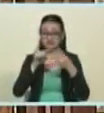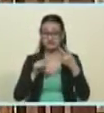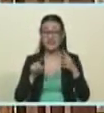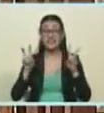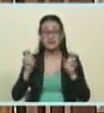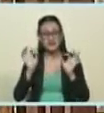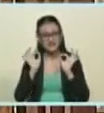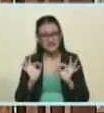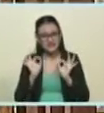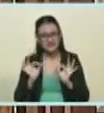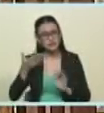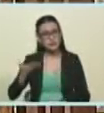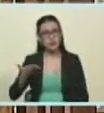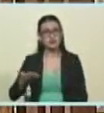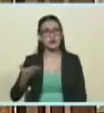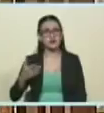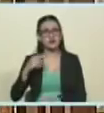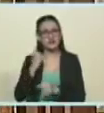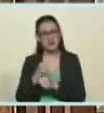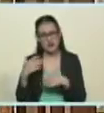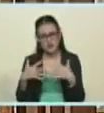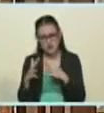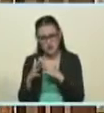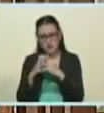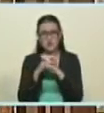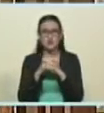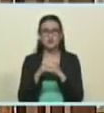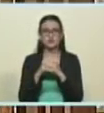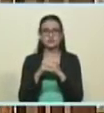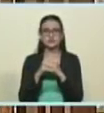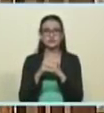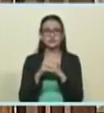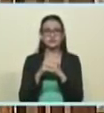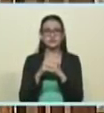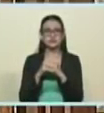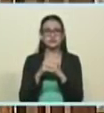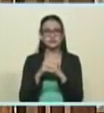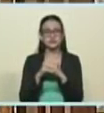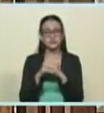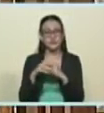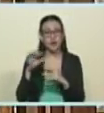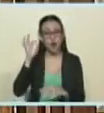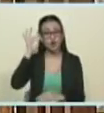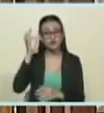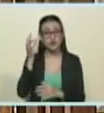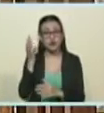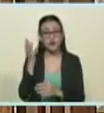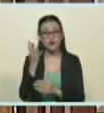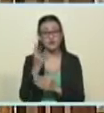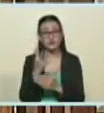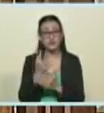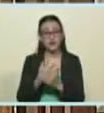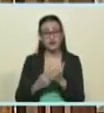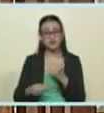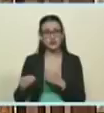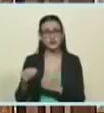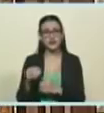tenemos que trabajar así en el Consejo Federal de Gobierno. Por eso el Consejo Federal de Gobierno tiene que ser una instancia de